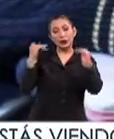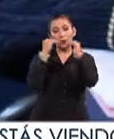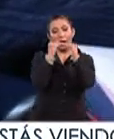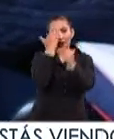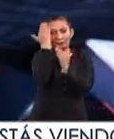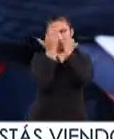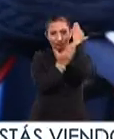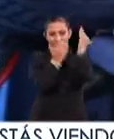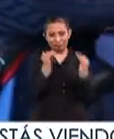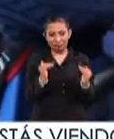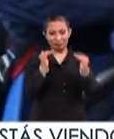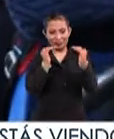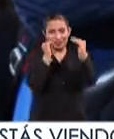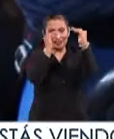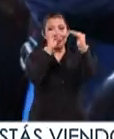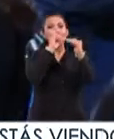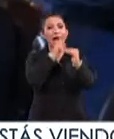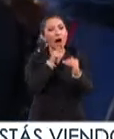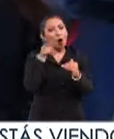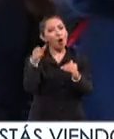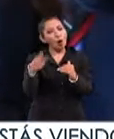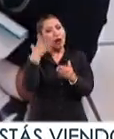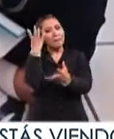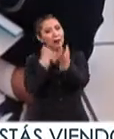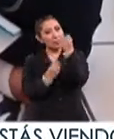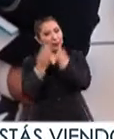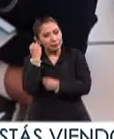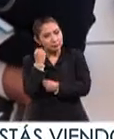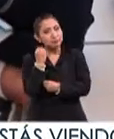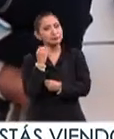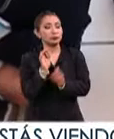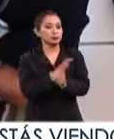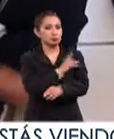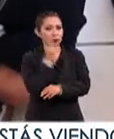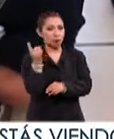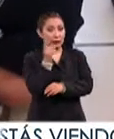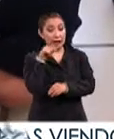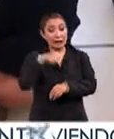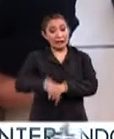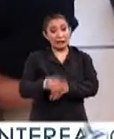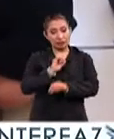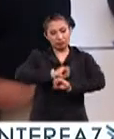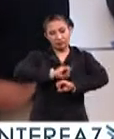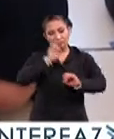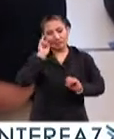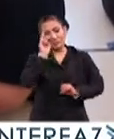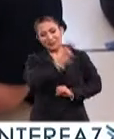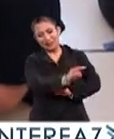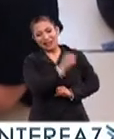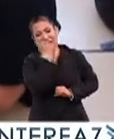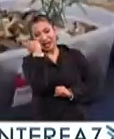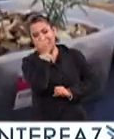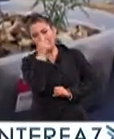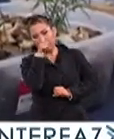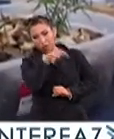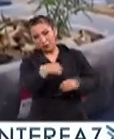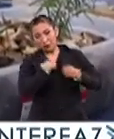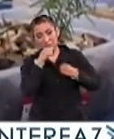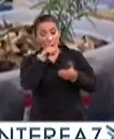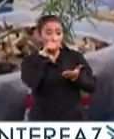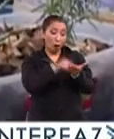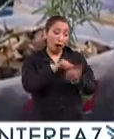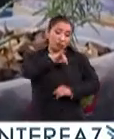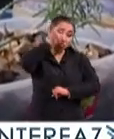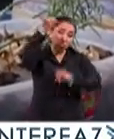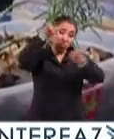logro educativo y mejorar las tendencias del aprendizaje, debido a que aquí es muy evidente que los estudiantes que viven en zonas de